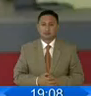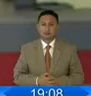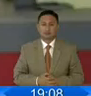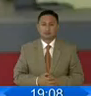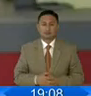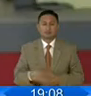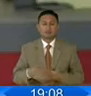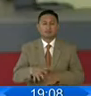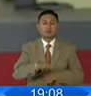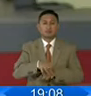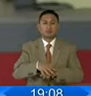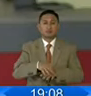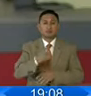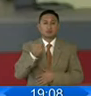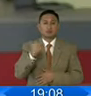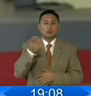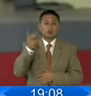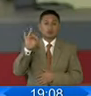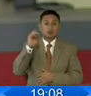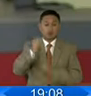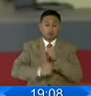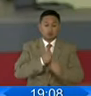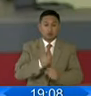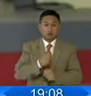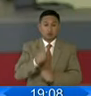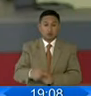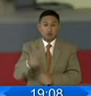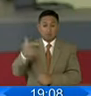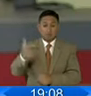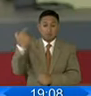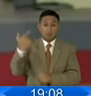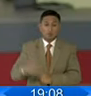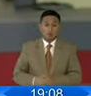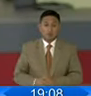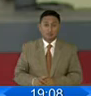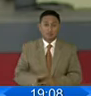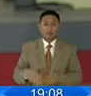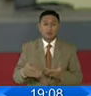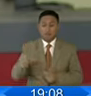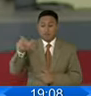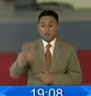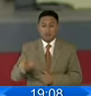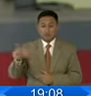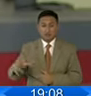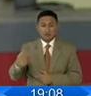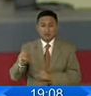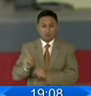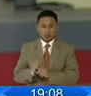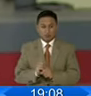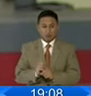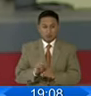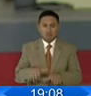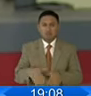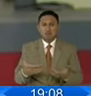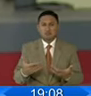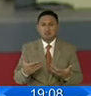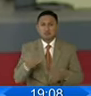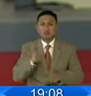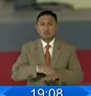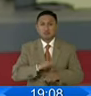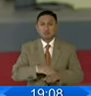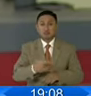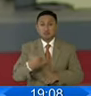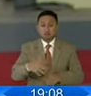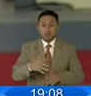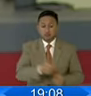En Machala, una joven de 18 años de edad fue asesinada de un disparo en el pecho por presuntos sacapintas. El hecho se produjo por un